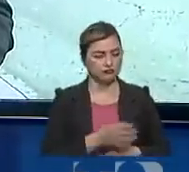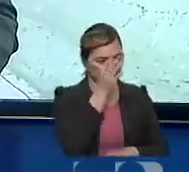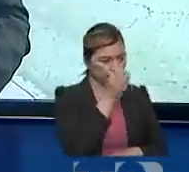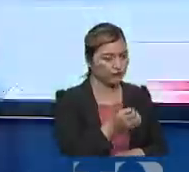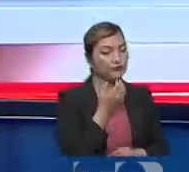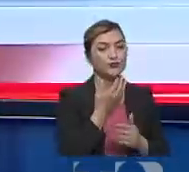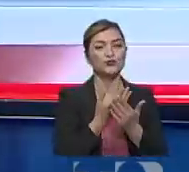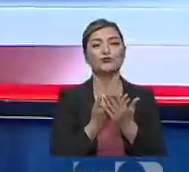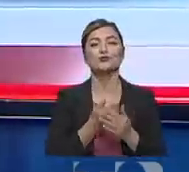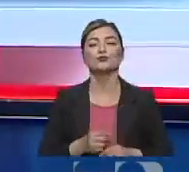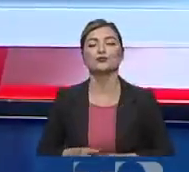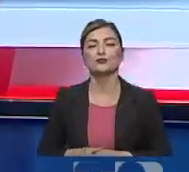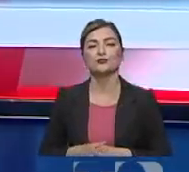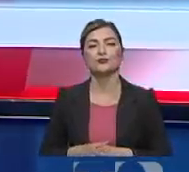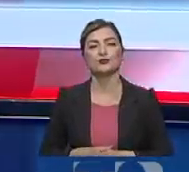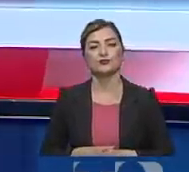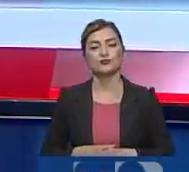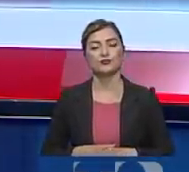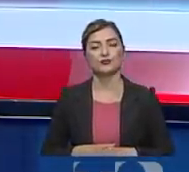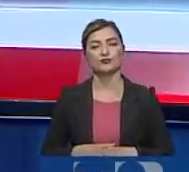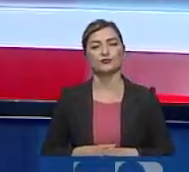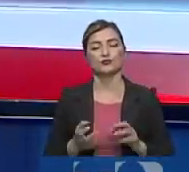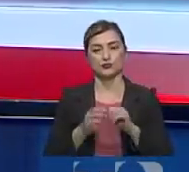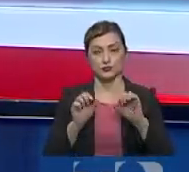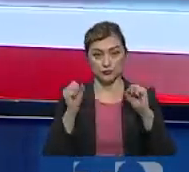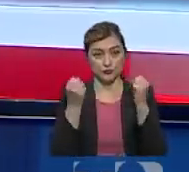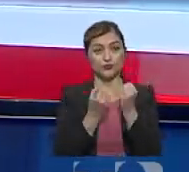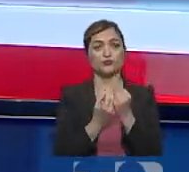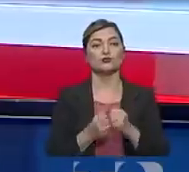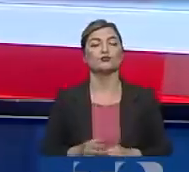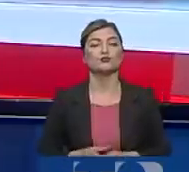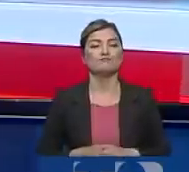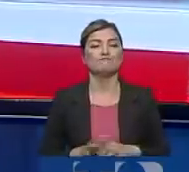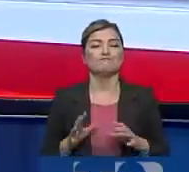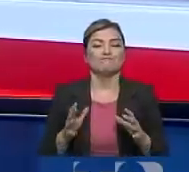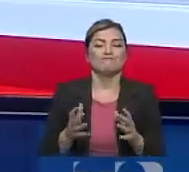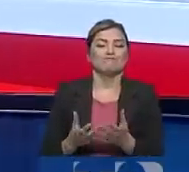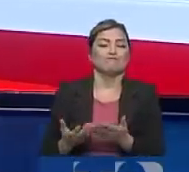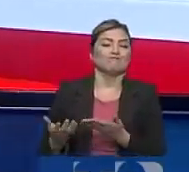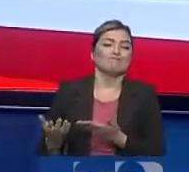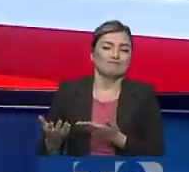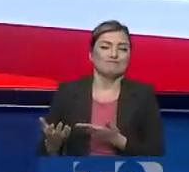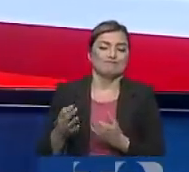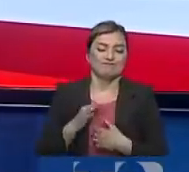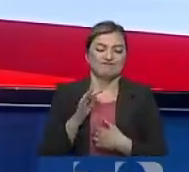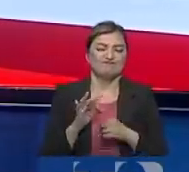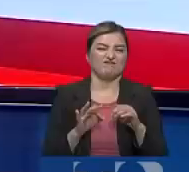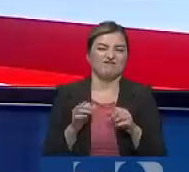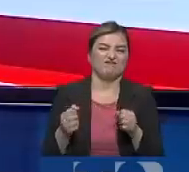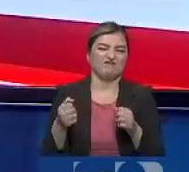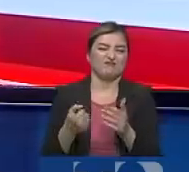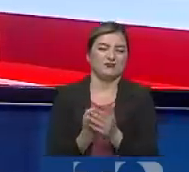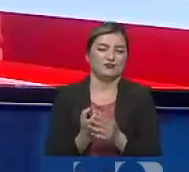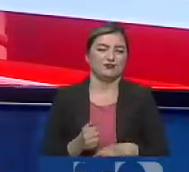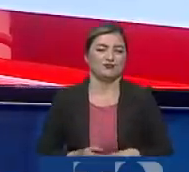Fer. Muchísimas gracias por esta información. Otro de los problemas sociales que se registran en el mundo, considerados también una pandemia, los accidentes de